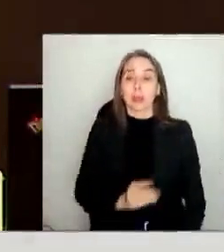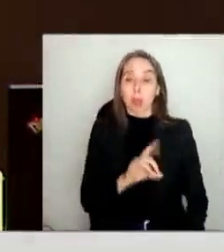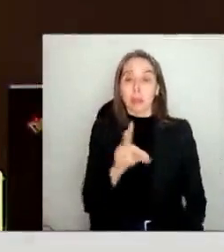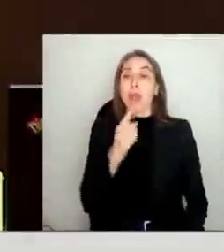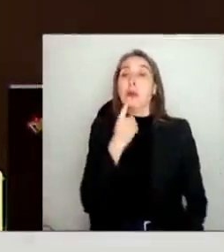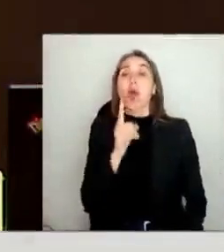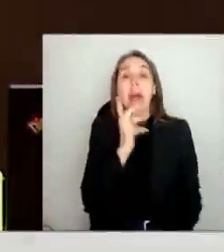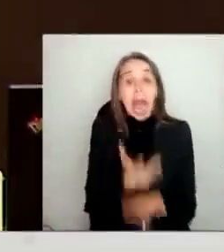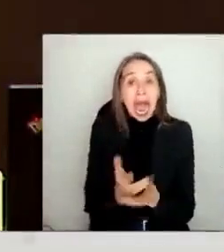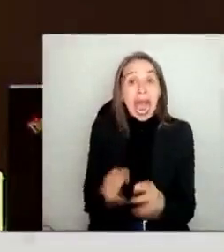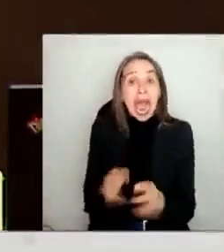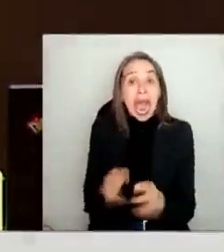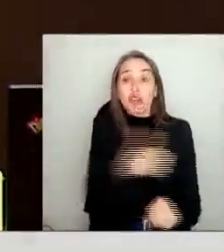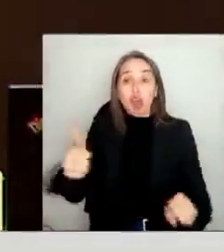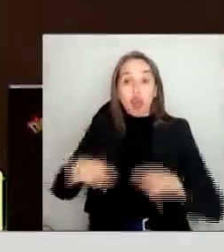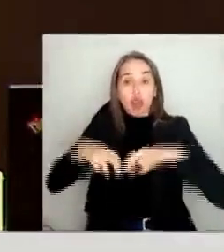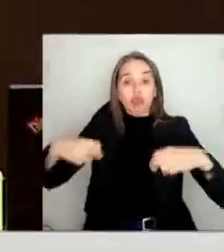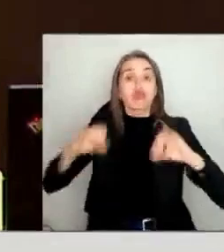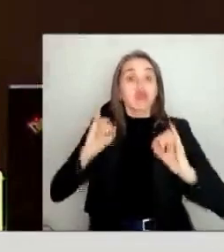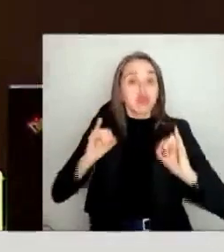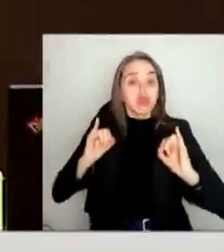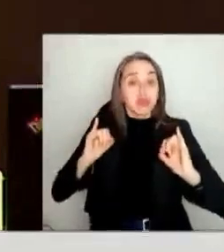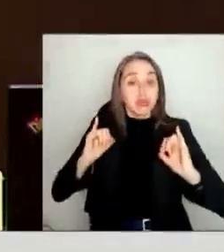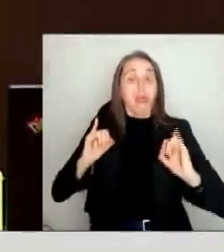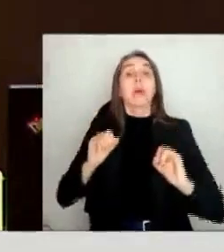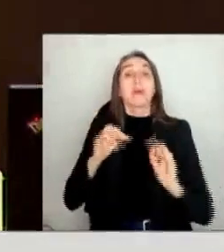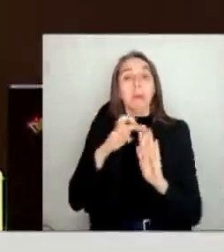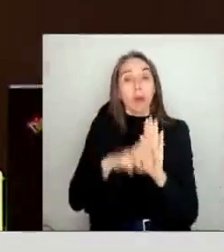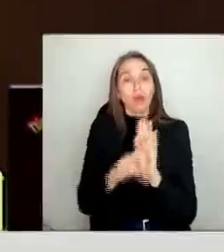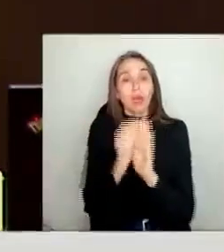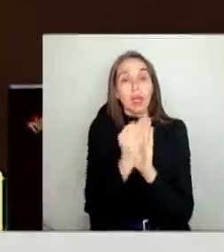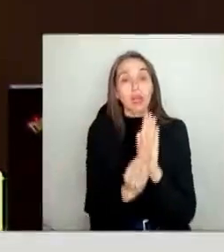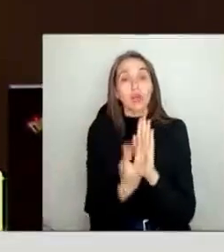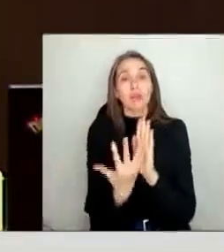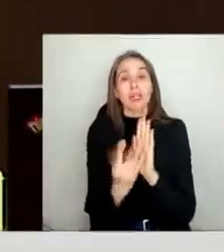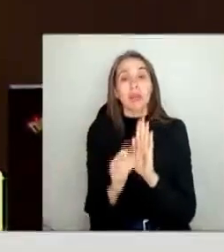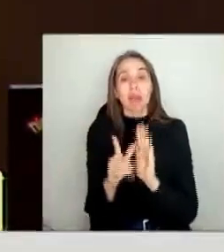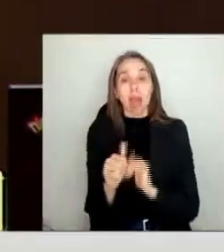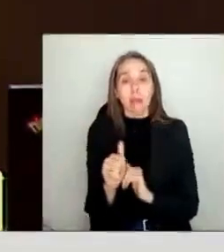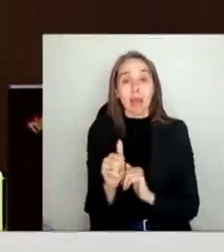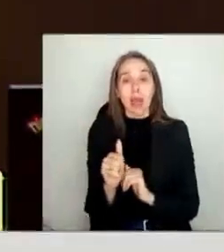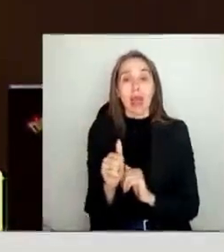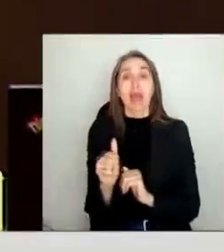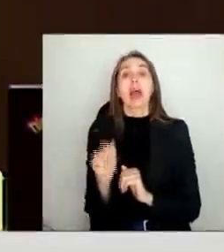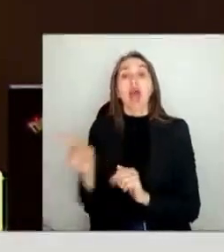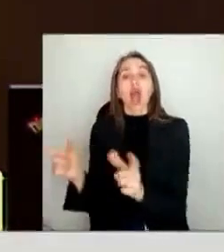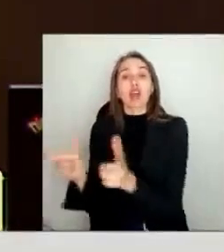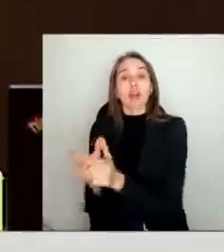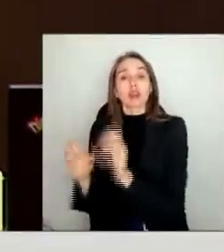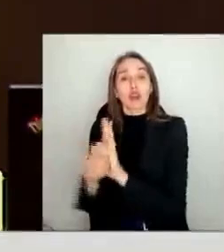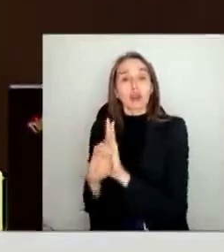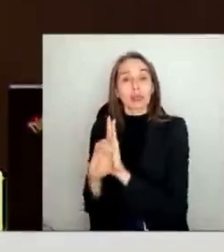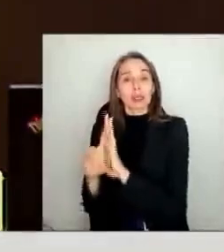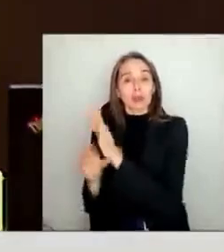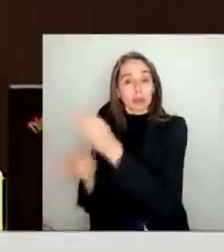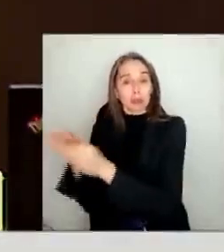la unanimidad de la sala para que el proyecto de ley que está en el número cco de la tabla pueda ir de la comisión de Constitución a la